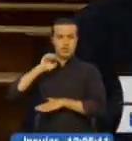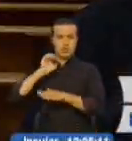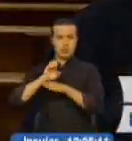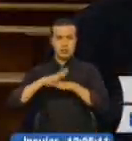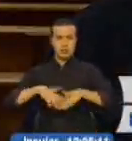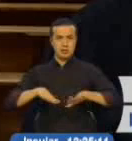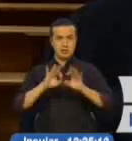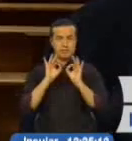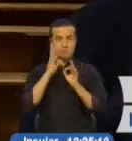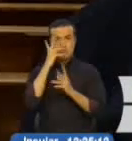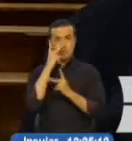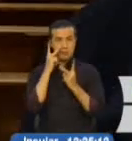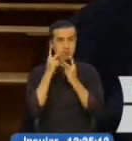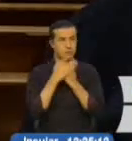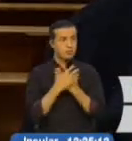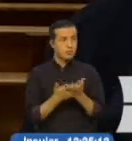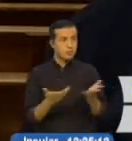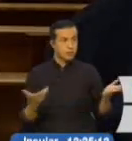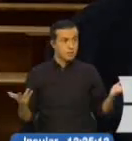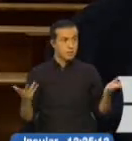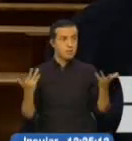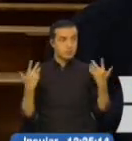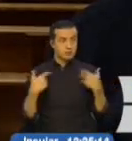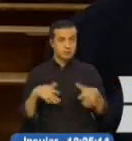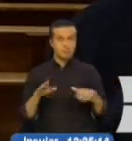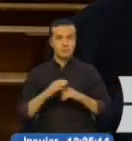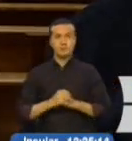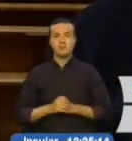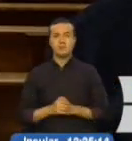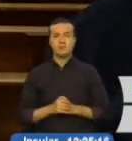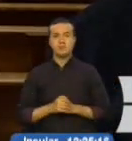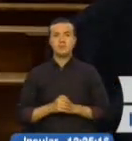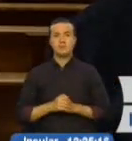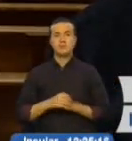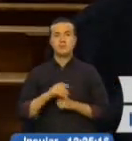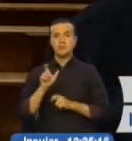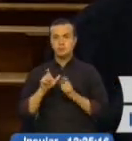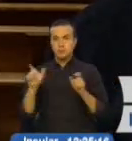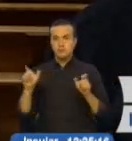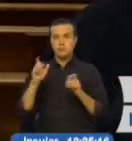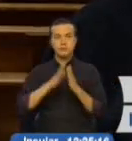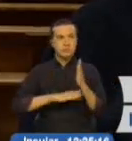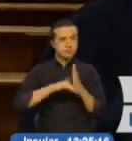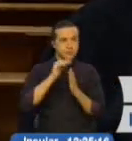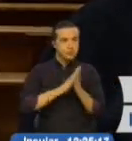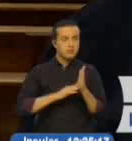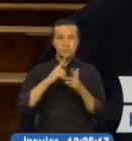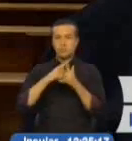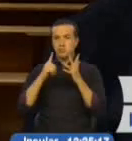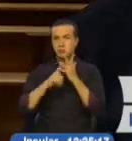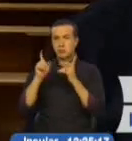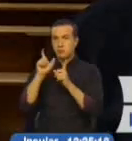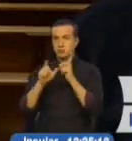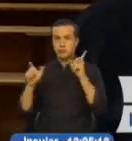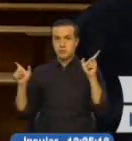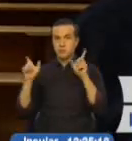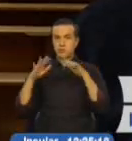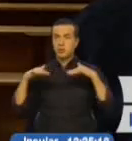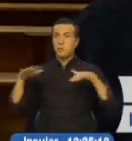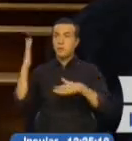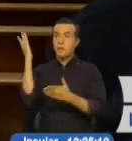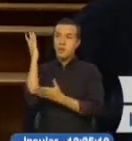casa preciosísima con la restauración de las pinturas de caballete y como también los entornos que tenemos de